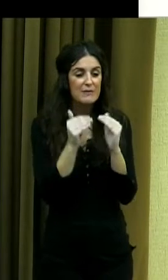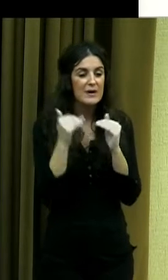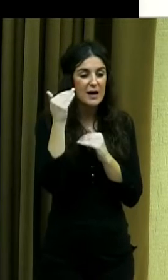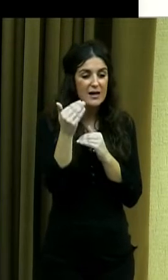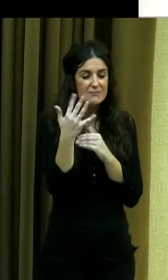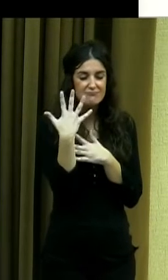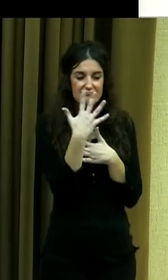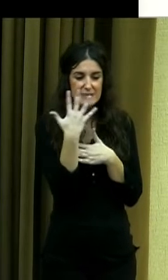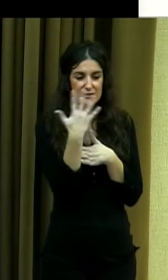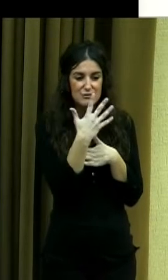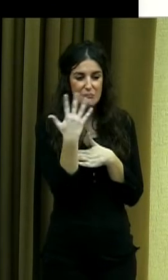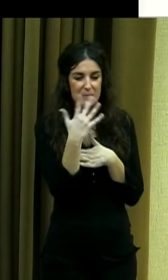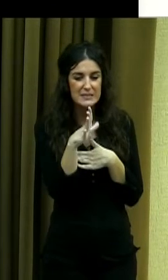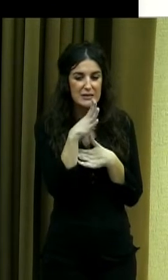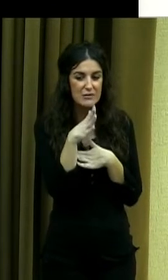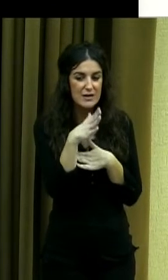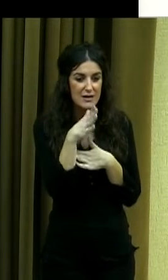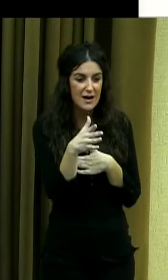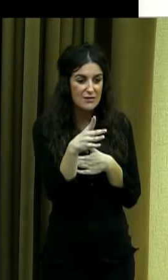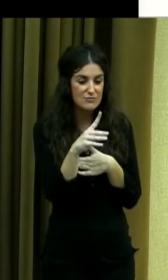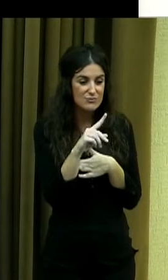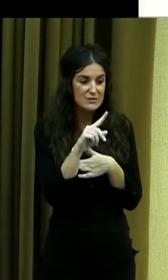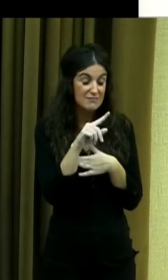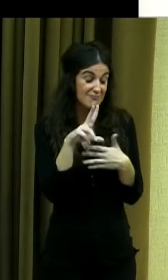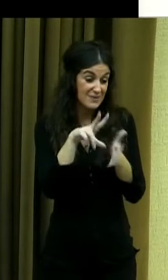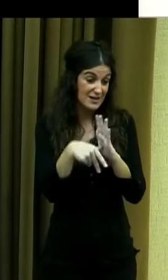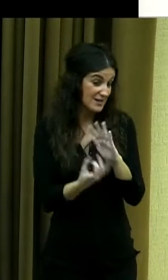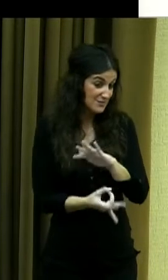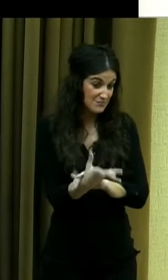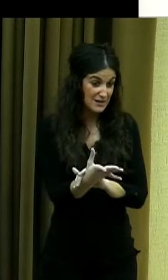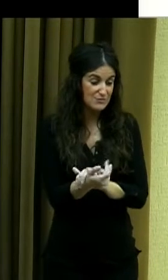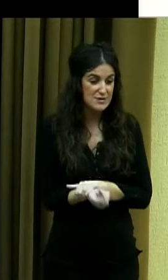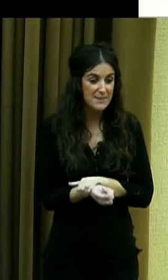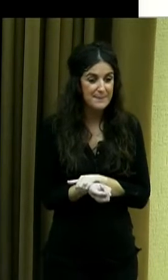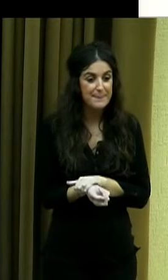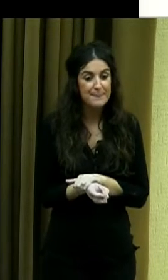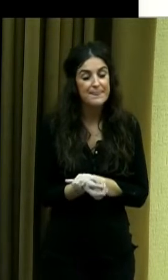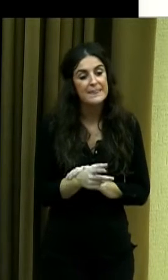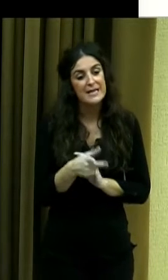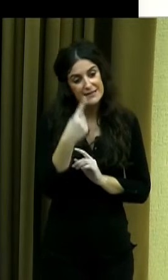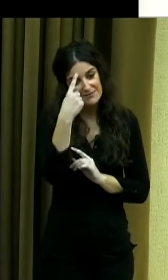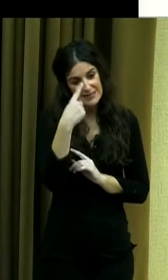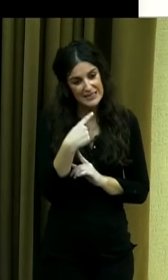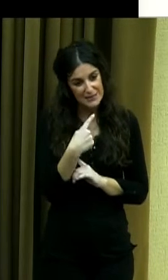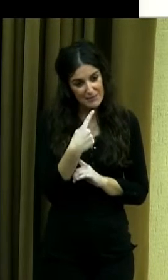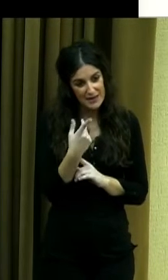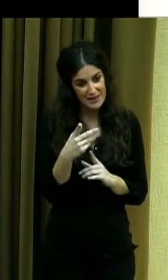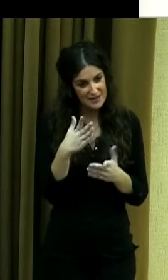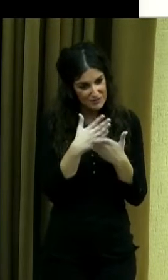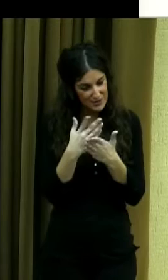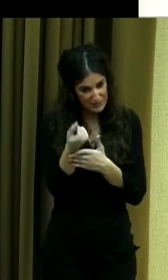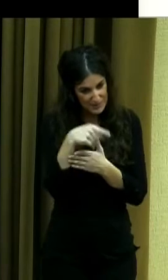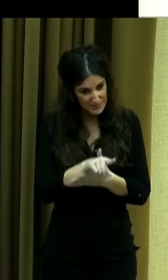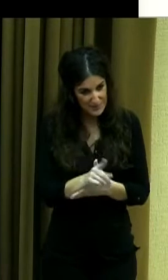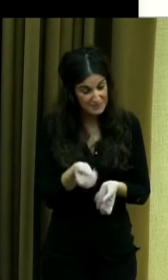sospecha de alguna etiología que pueda causar el retraso. También los estudios de neuroimagen mediante resonancia craneal nos aportan